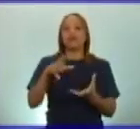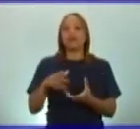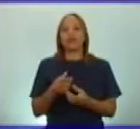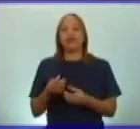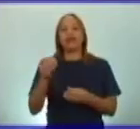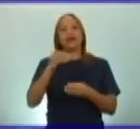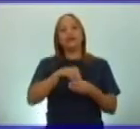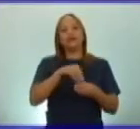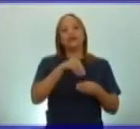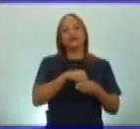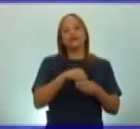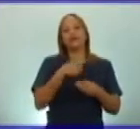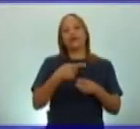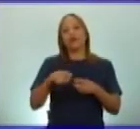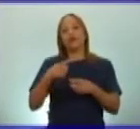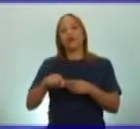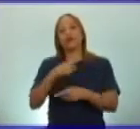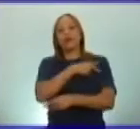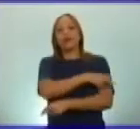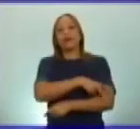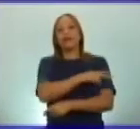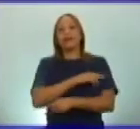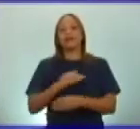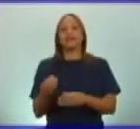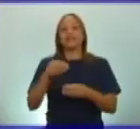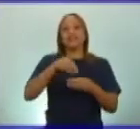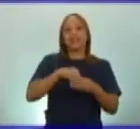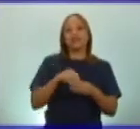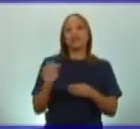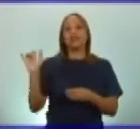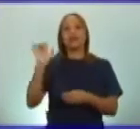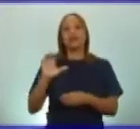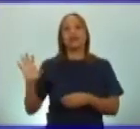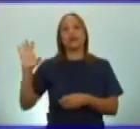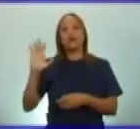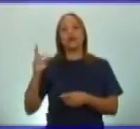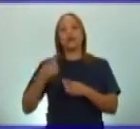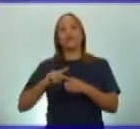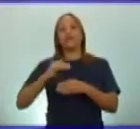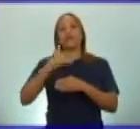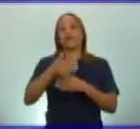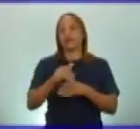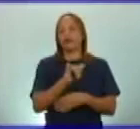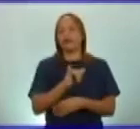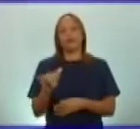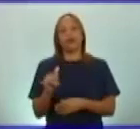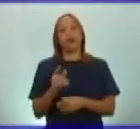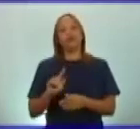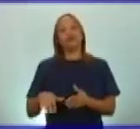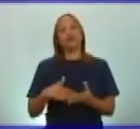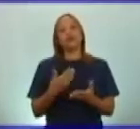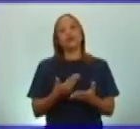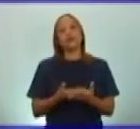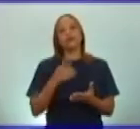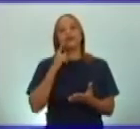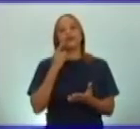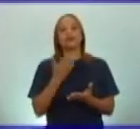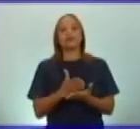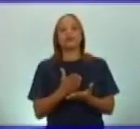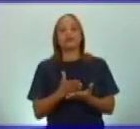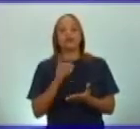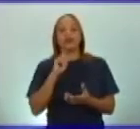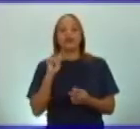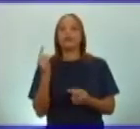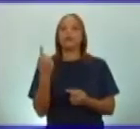a muchos países de Europa y fuera de Europa también en nuestra área geográfica. En este sentido, entonces les propongo, queridos estudiantes, la